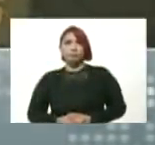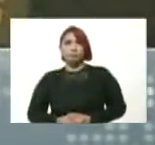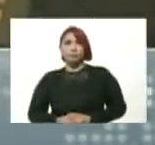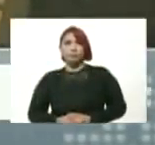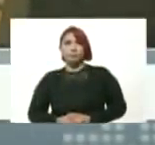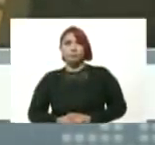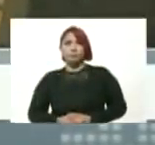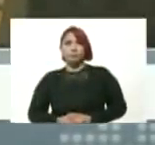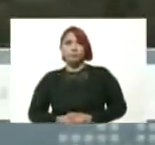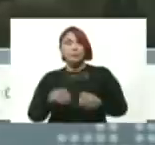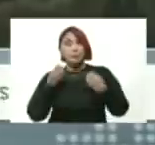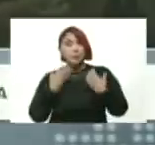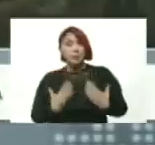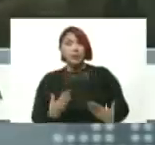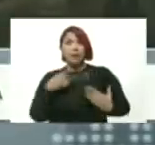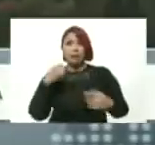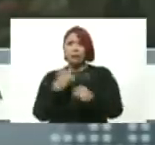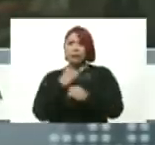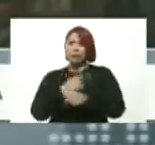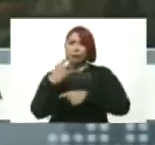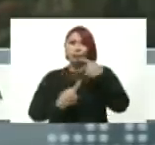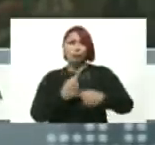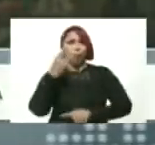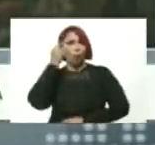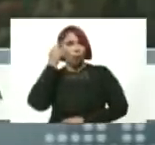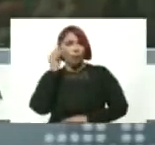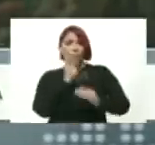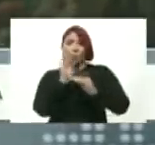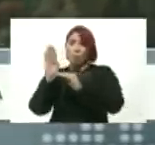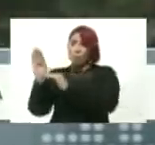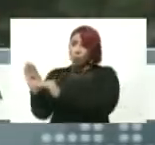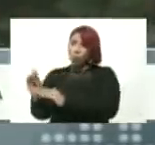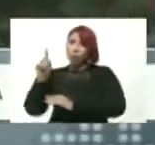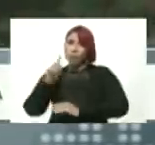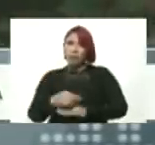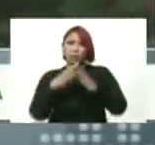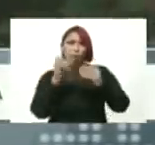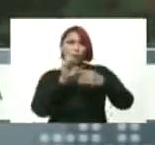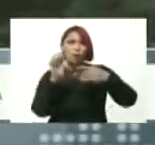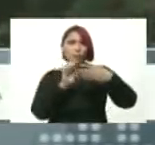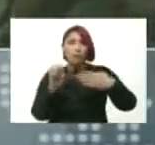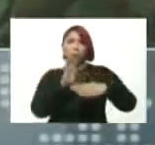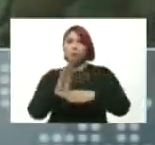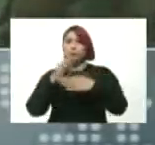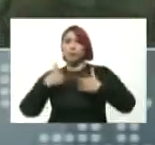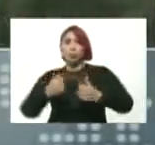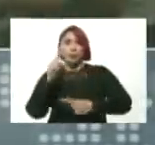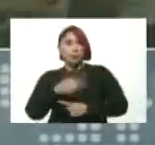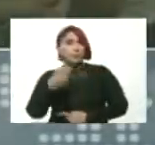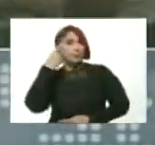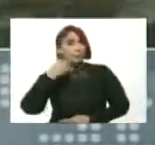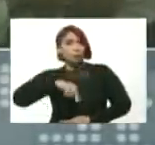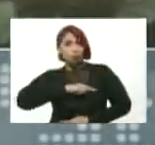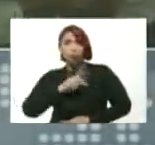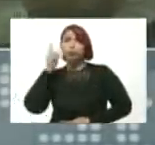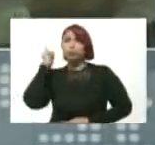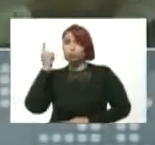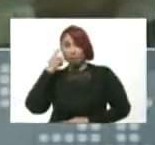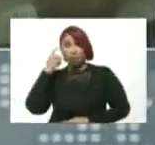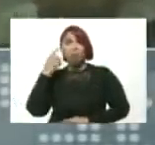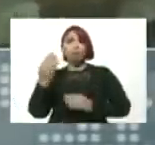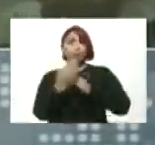bueno esa es la labor diaria cuidándose cuidando todos los alimentos de bioseguridad sabemos cómo cuidarnos